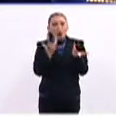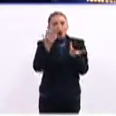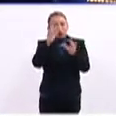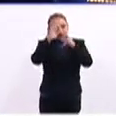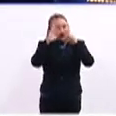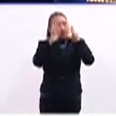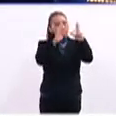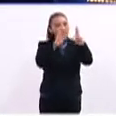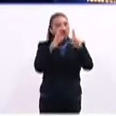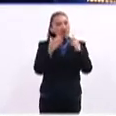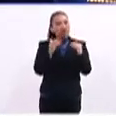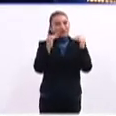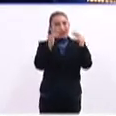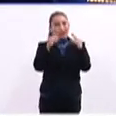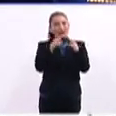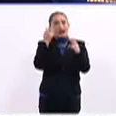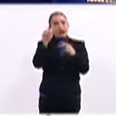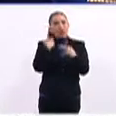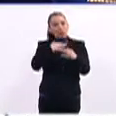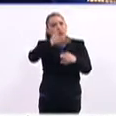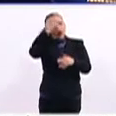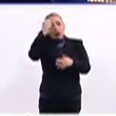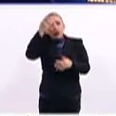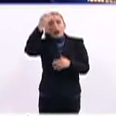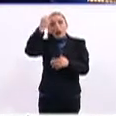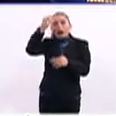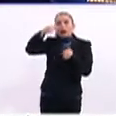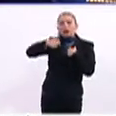religiosos. Entonces, eso creó como todas las